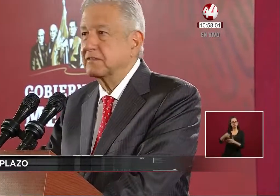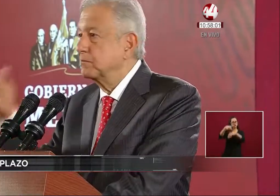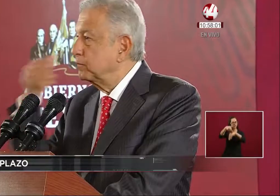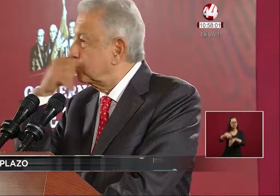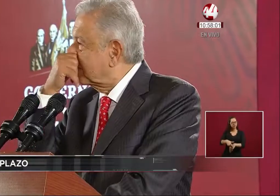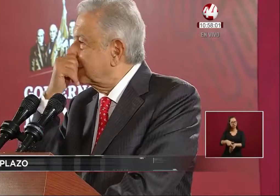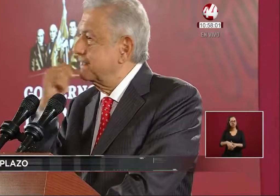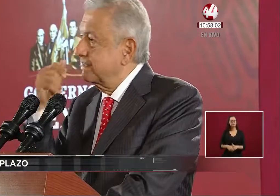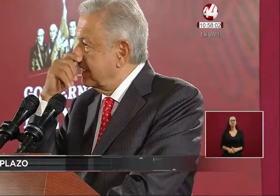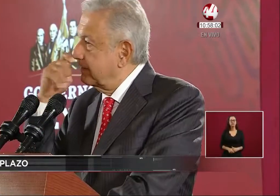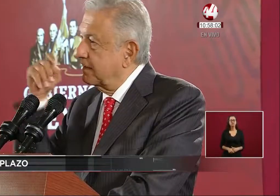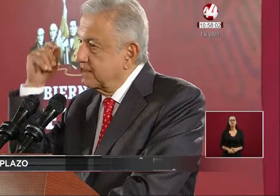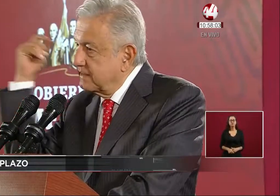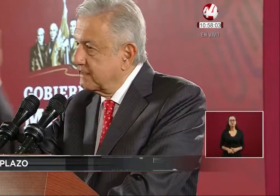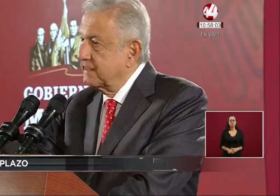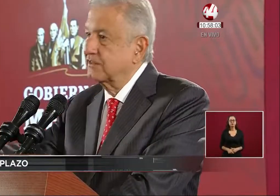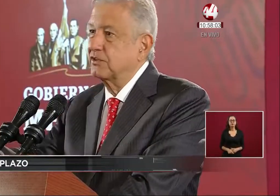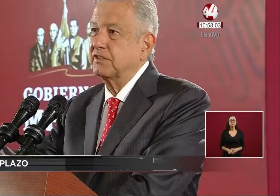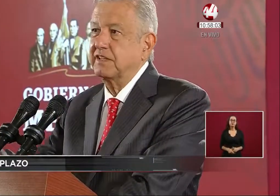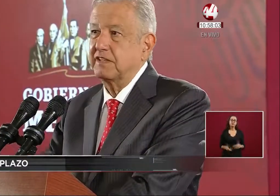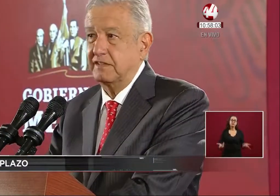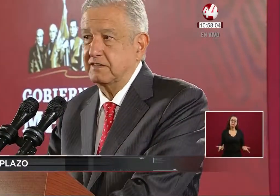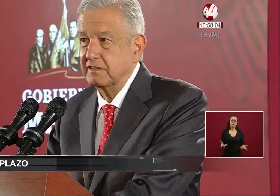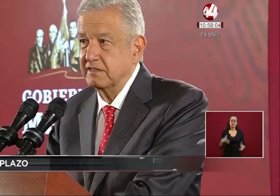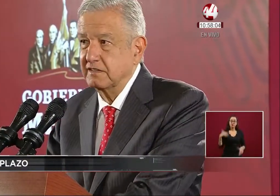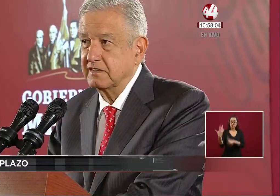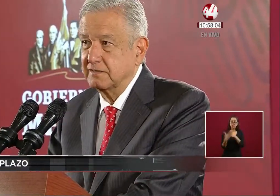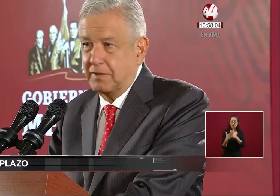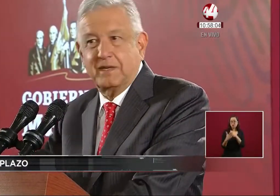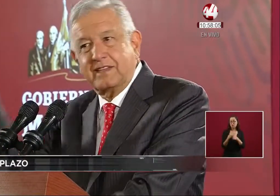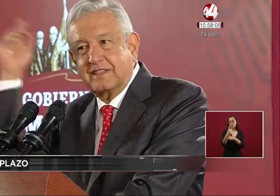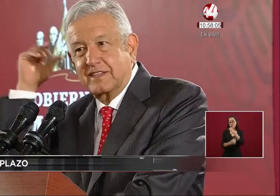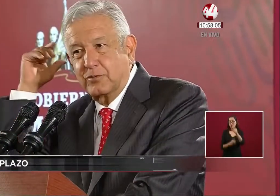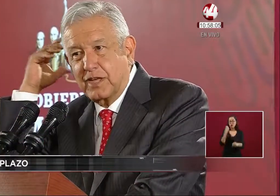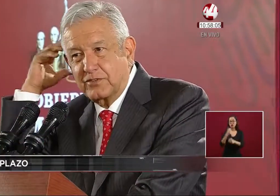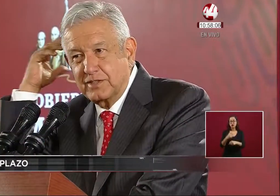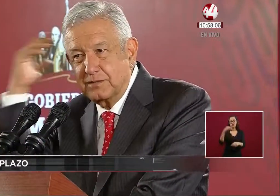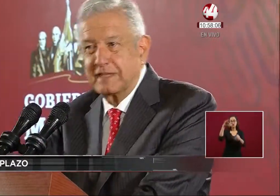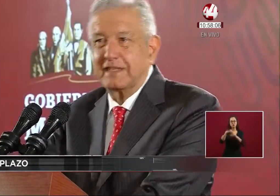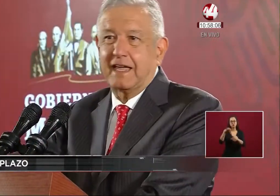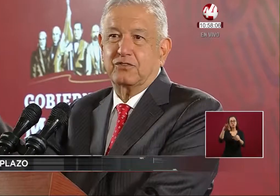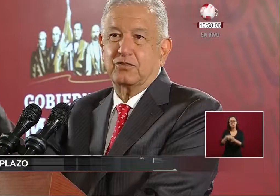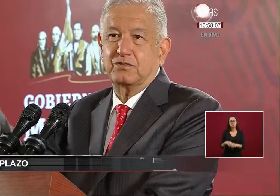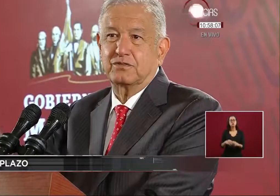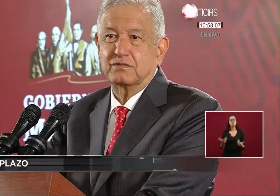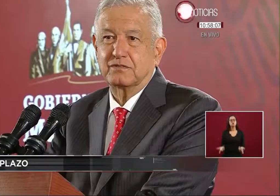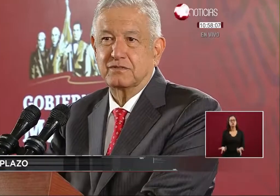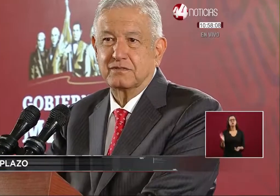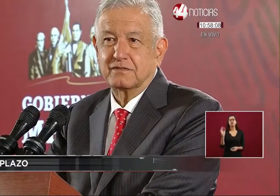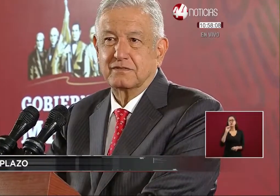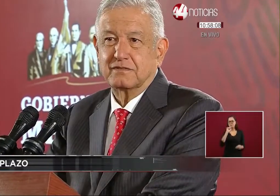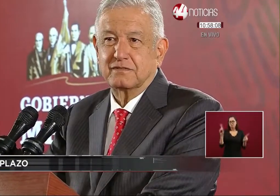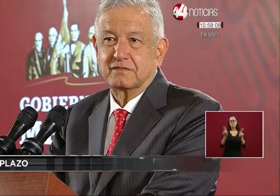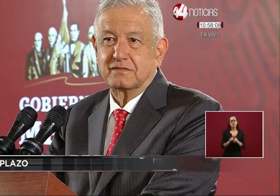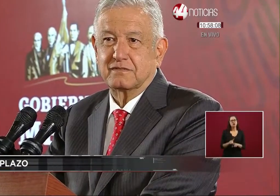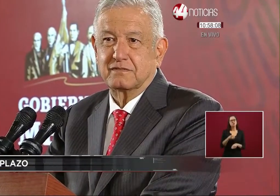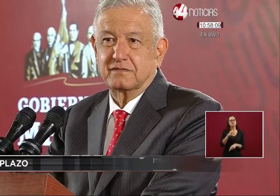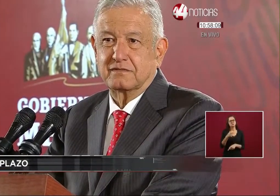al combate a la corrupción. López Obrador agregó que para vivir en paz se necesita que haya bienestar material y del